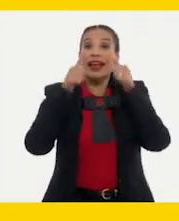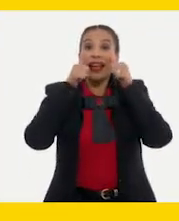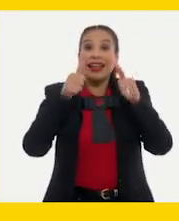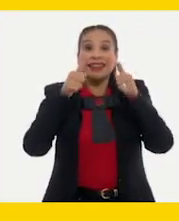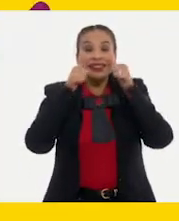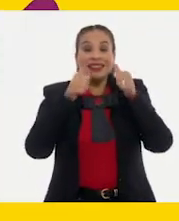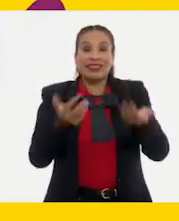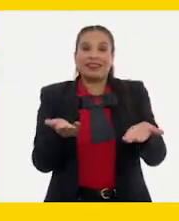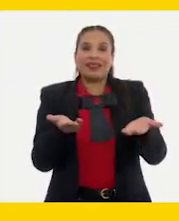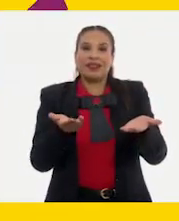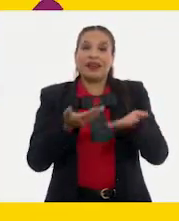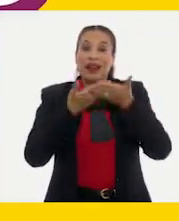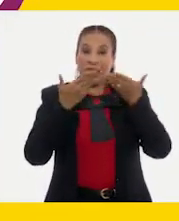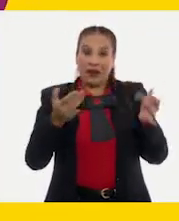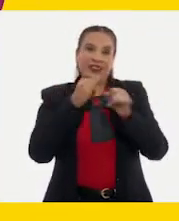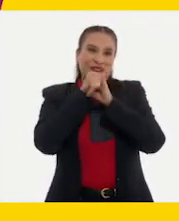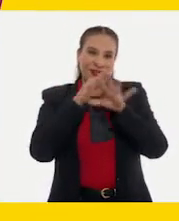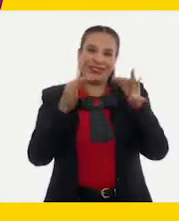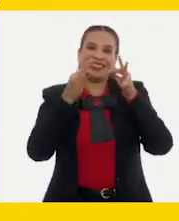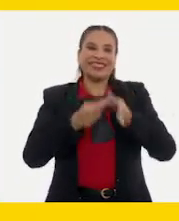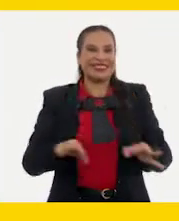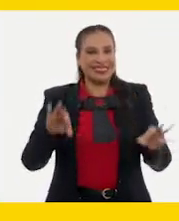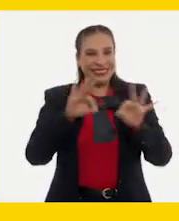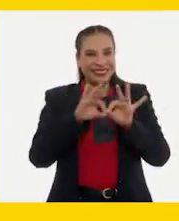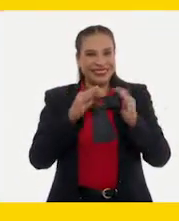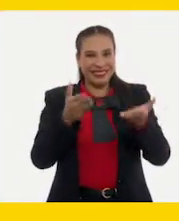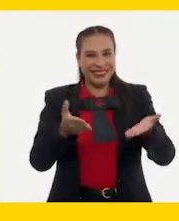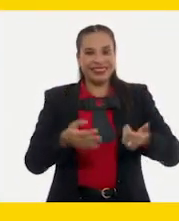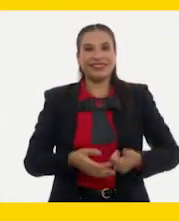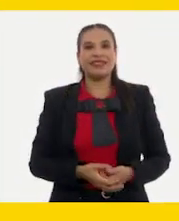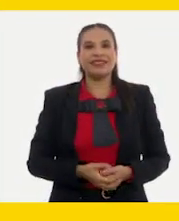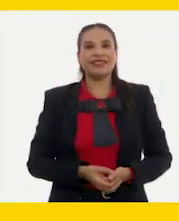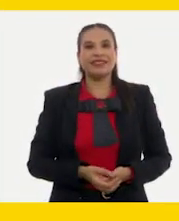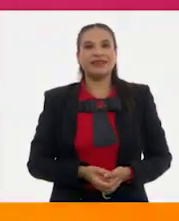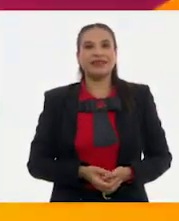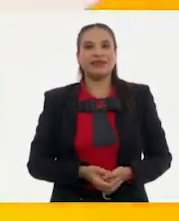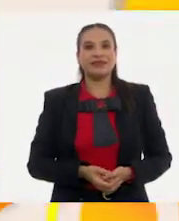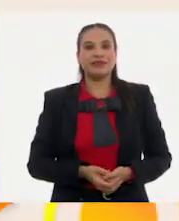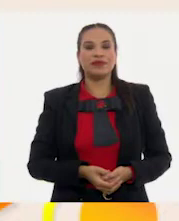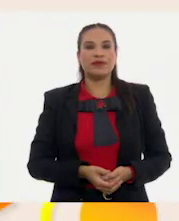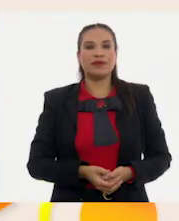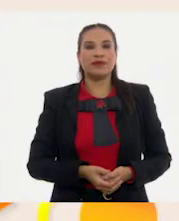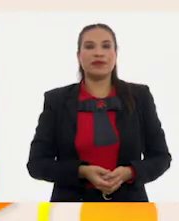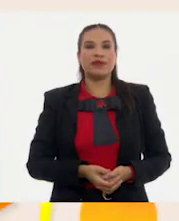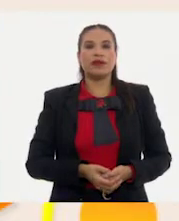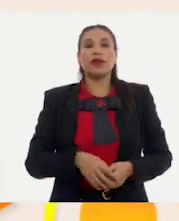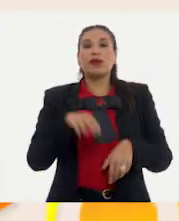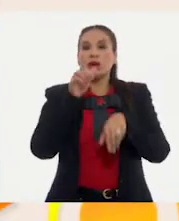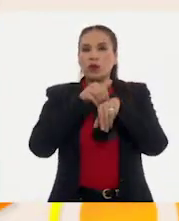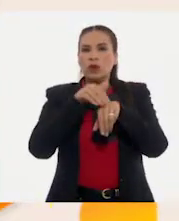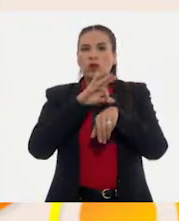¡Atención! ¡Atención! A continuación, información importante. A este